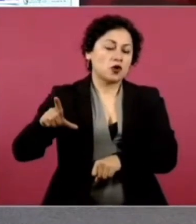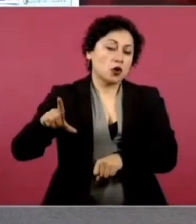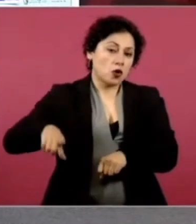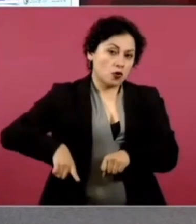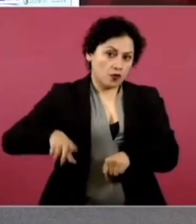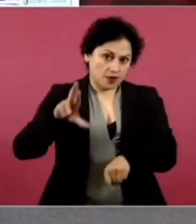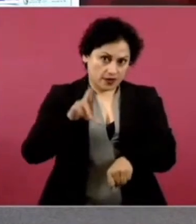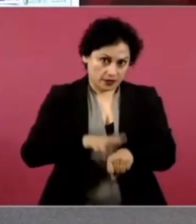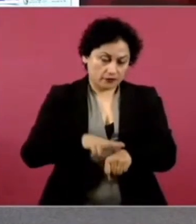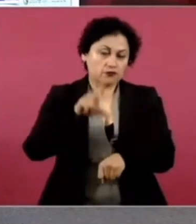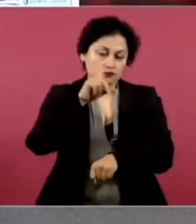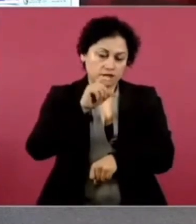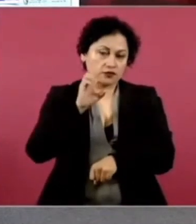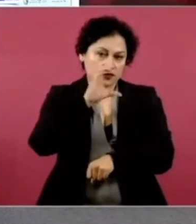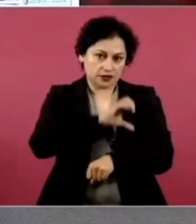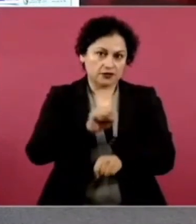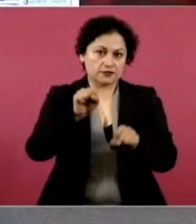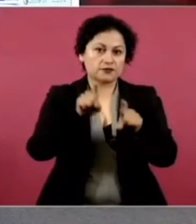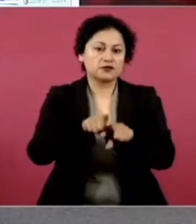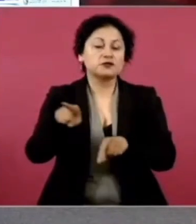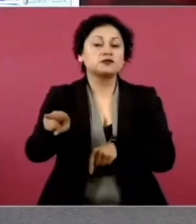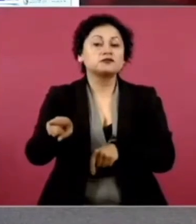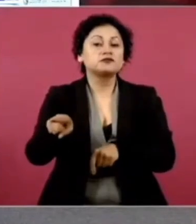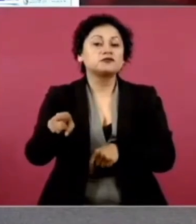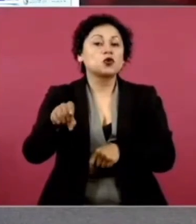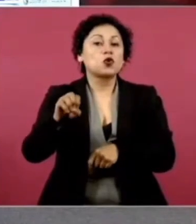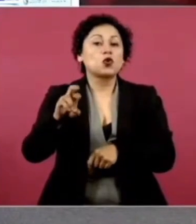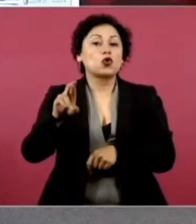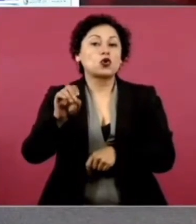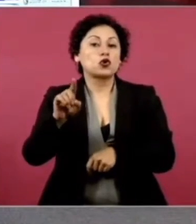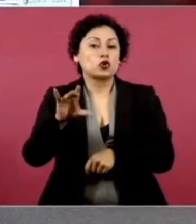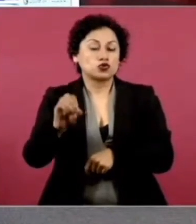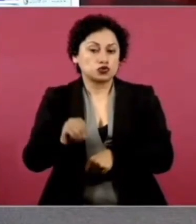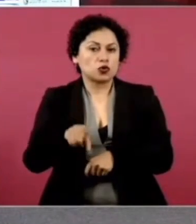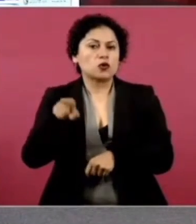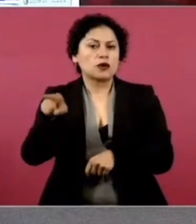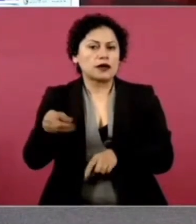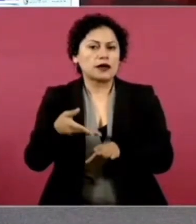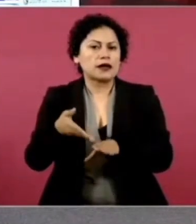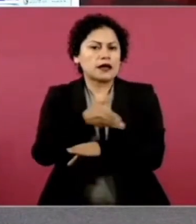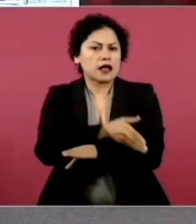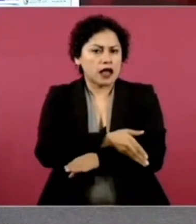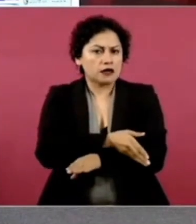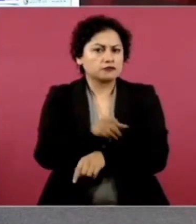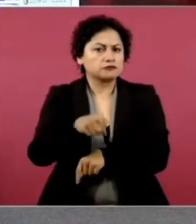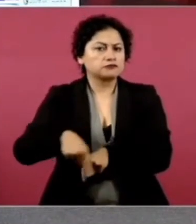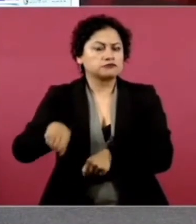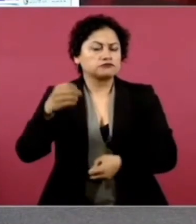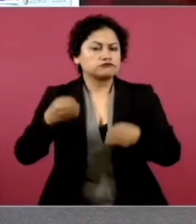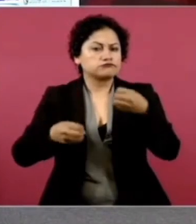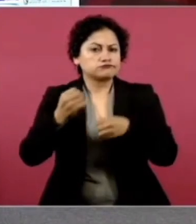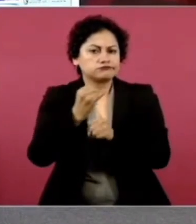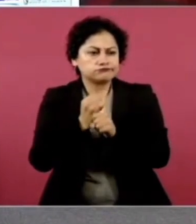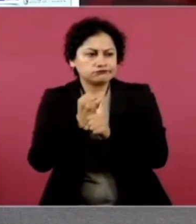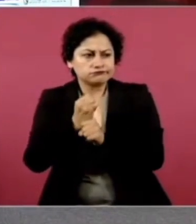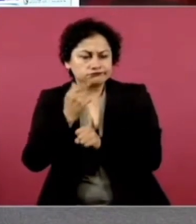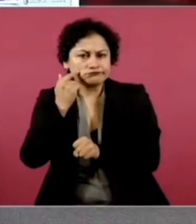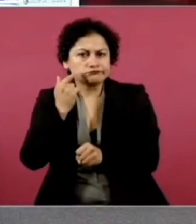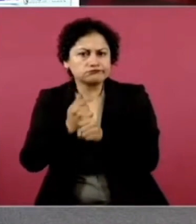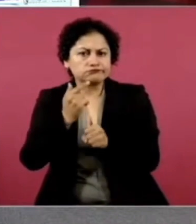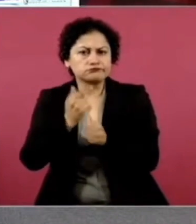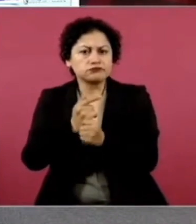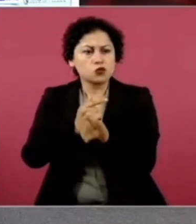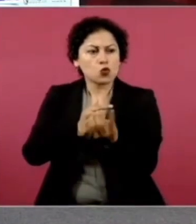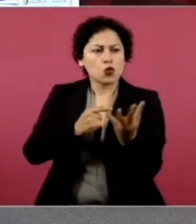Orozco, caso en el cual sostuvo criterios parciales que finalmente beneficiaron a los 4 presuntos